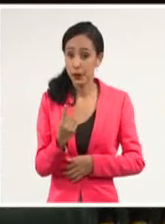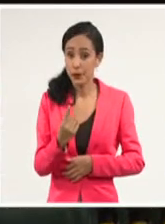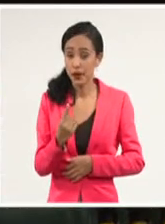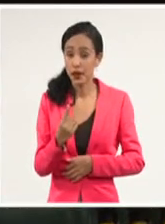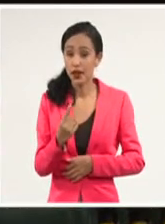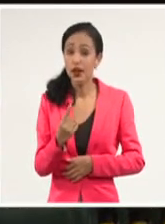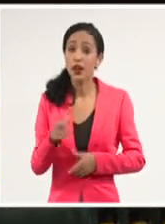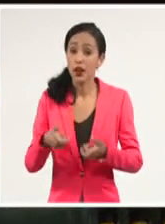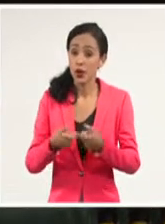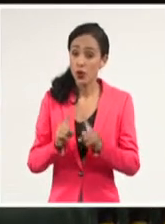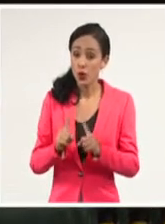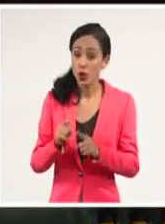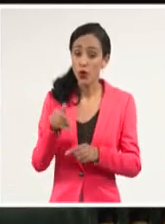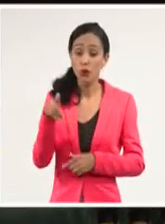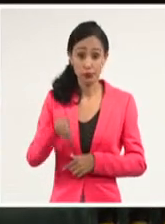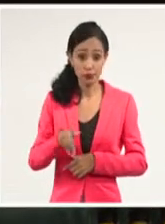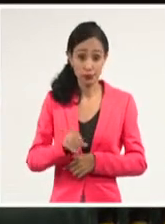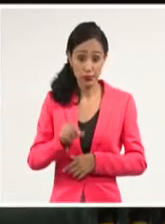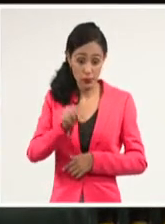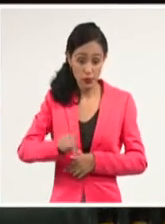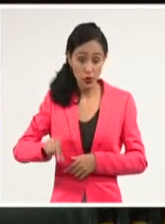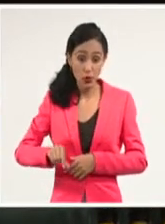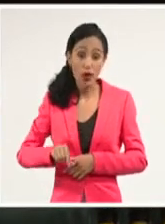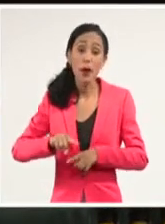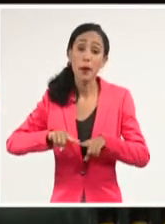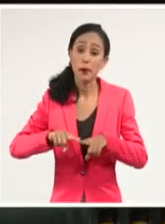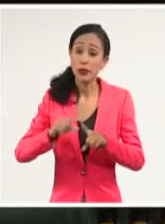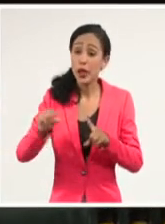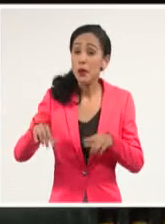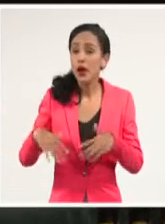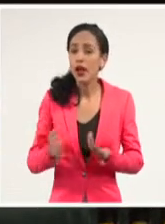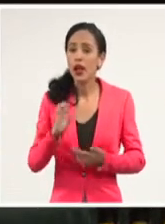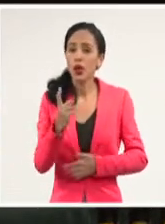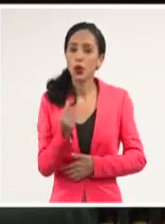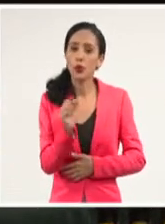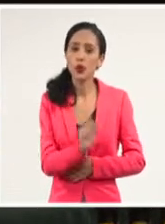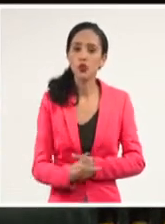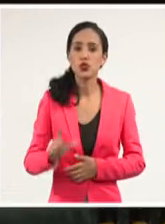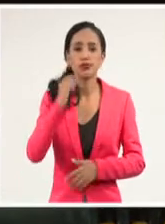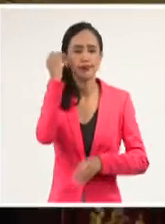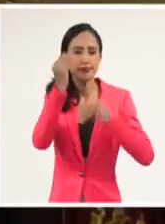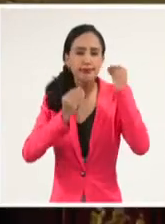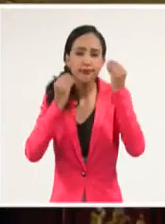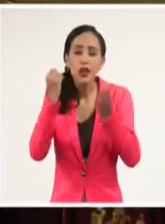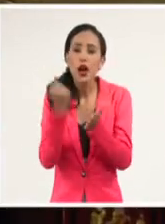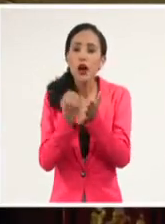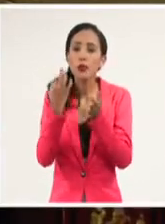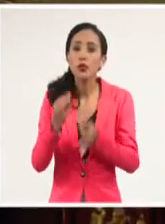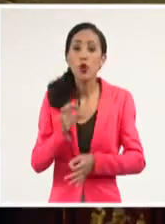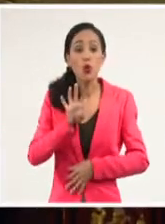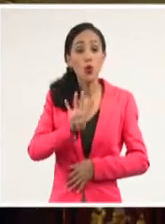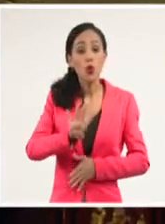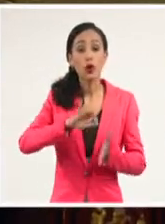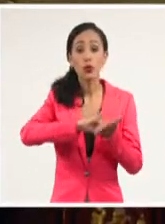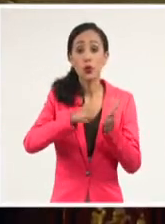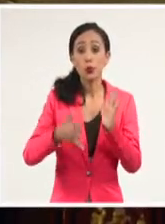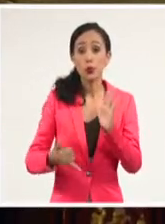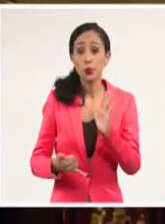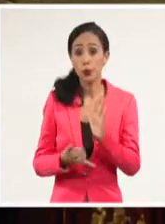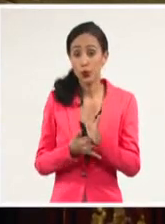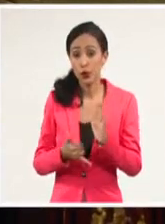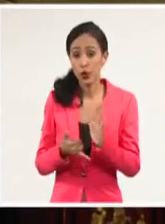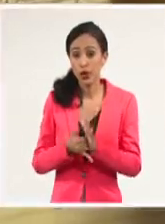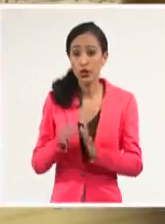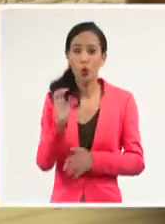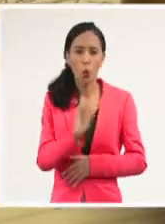la pandemia tiene en su agenda temas económicos y sociales, con el análisis y aprobación de cuatro proyectos, como el